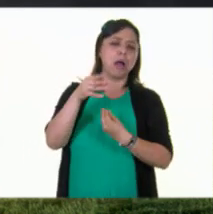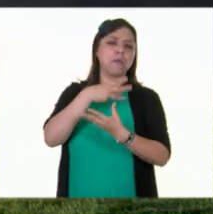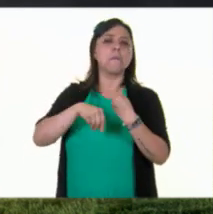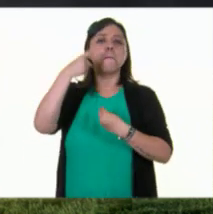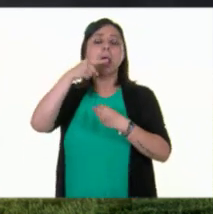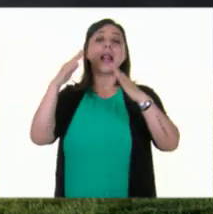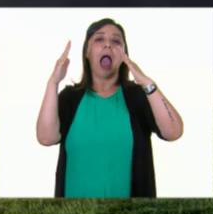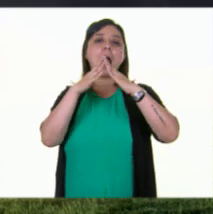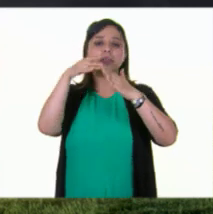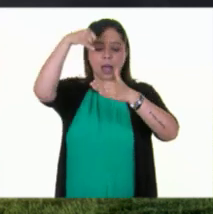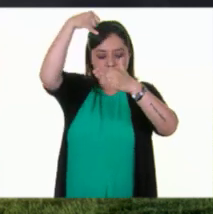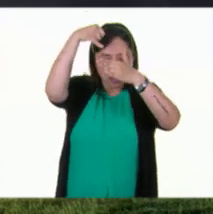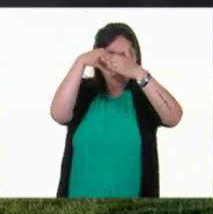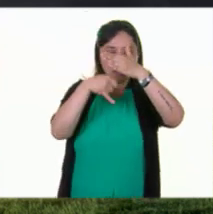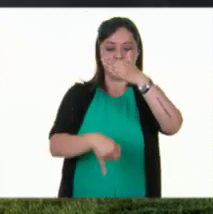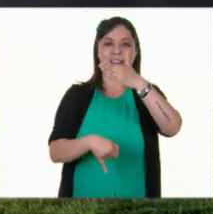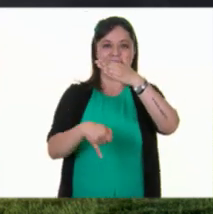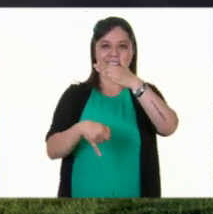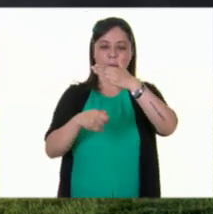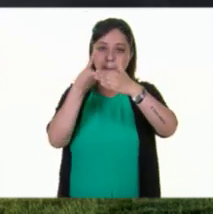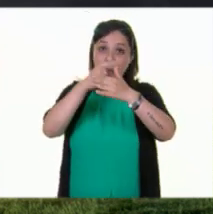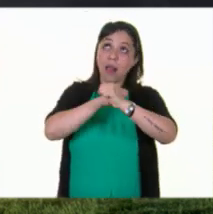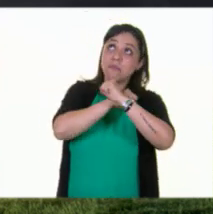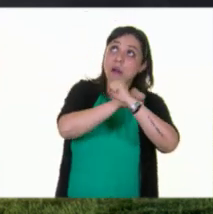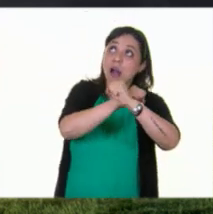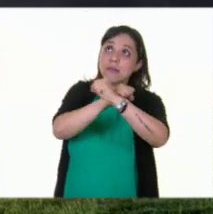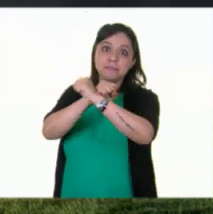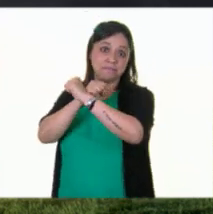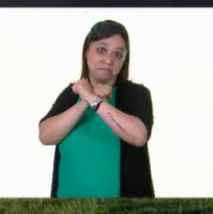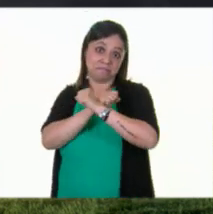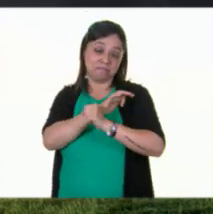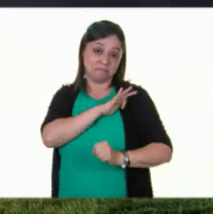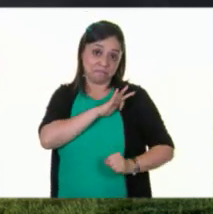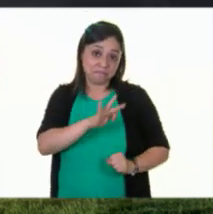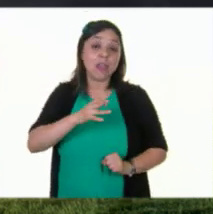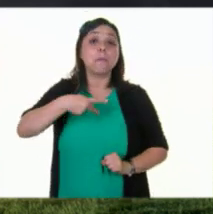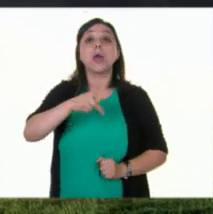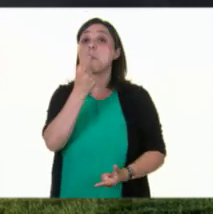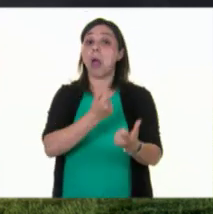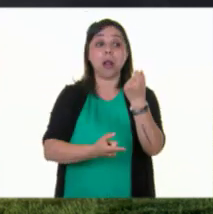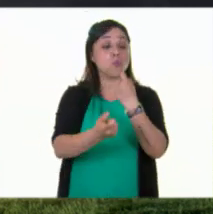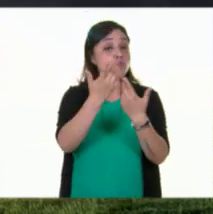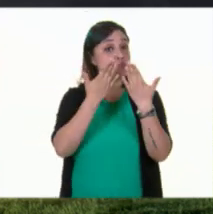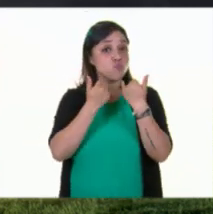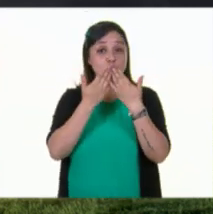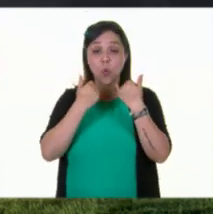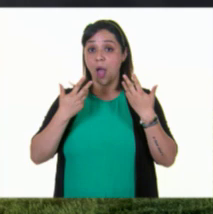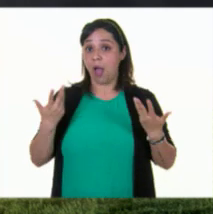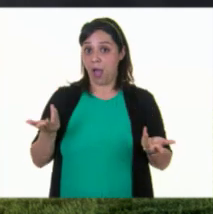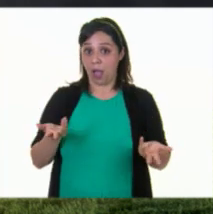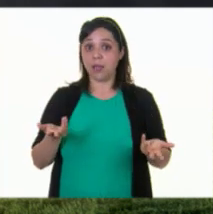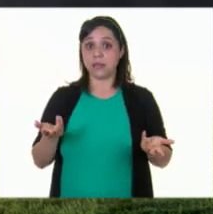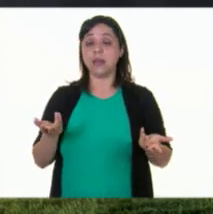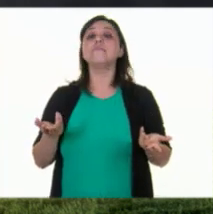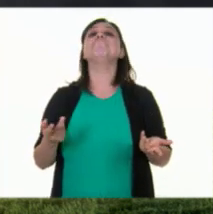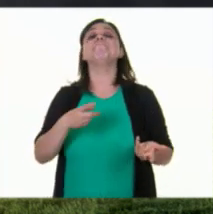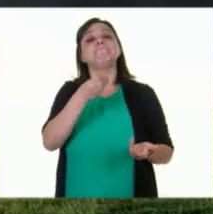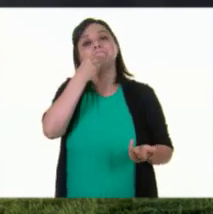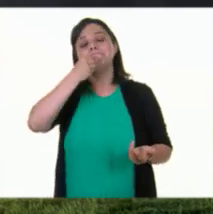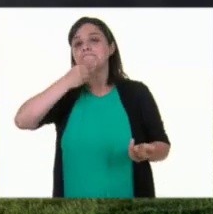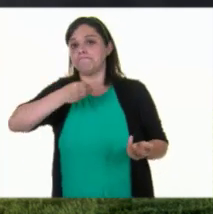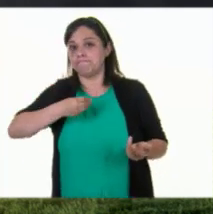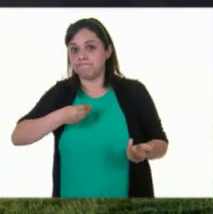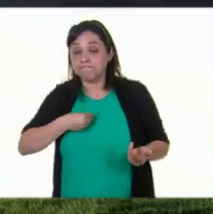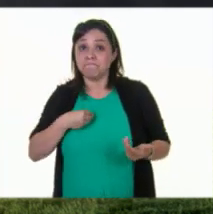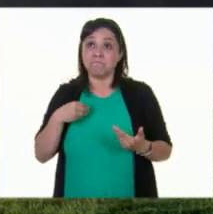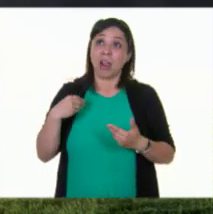haya subterráneos o búnkers para protegerse de los tornados, pero quienes no tienen dichos refugios deben dejar su hogar mientras